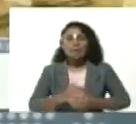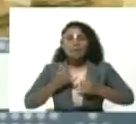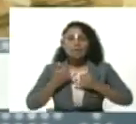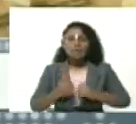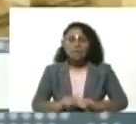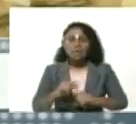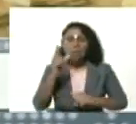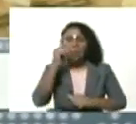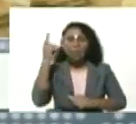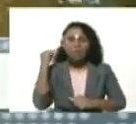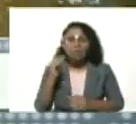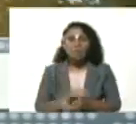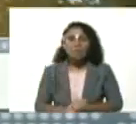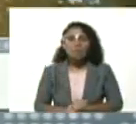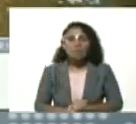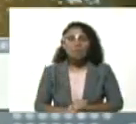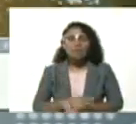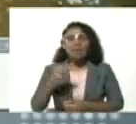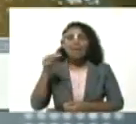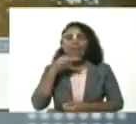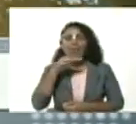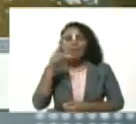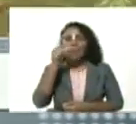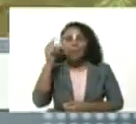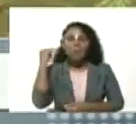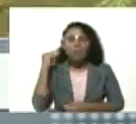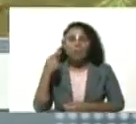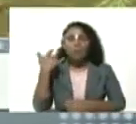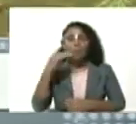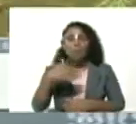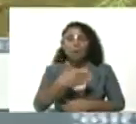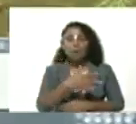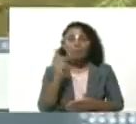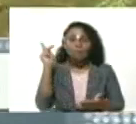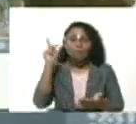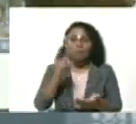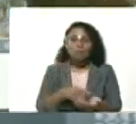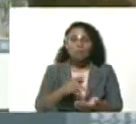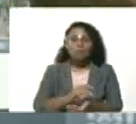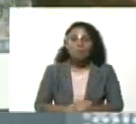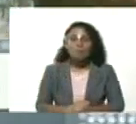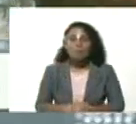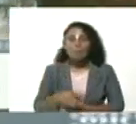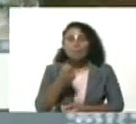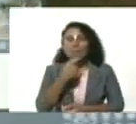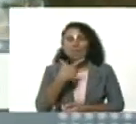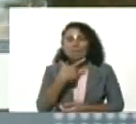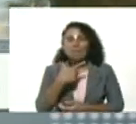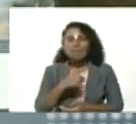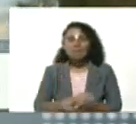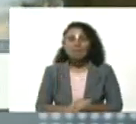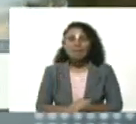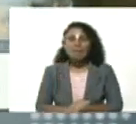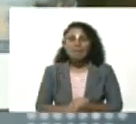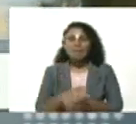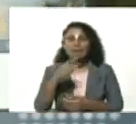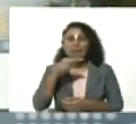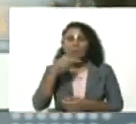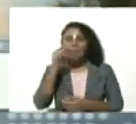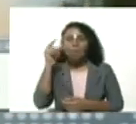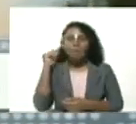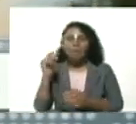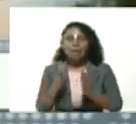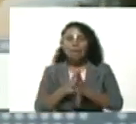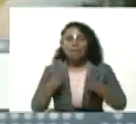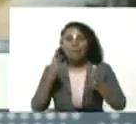las hijas, a las nietas y a los nietos cuando llegan. La belleza del nieto, de la nieta que va creciendo,